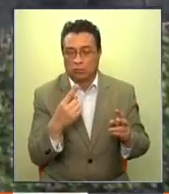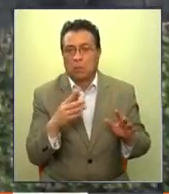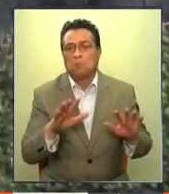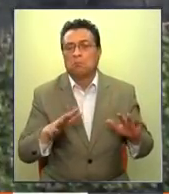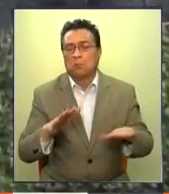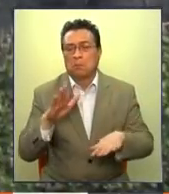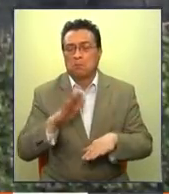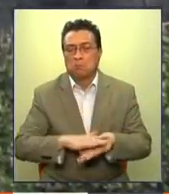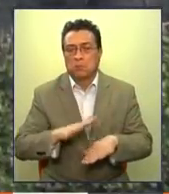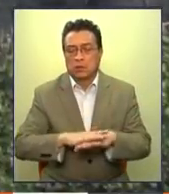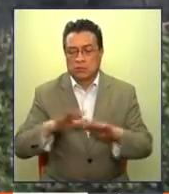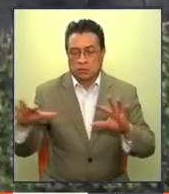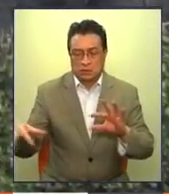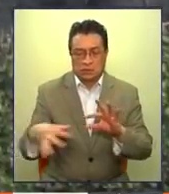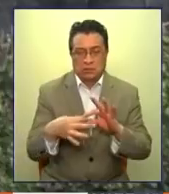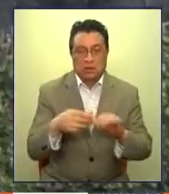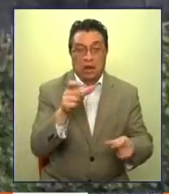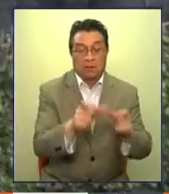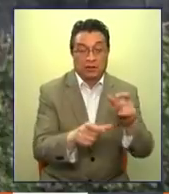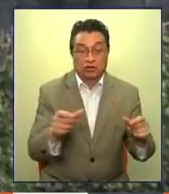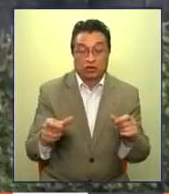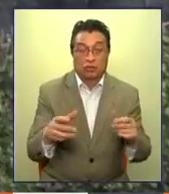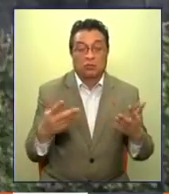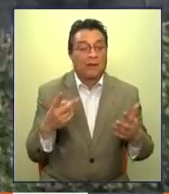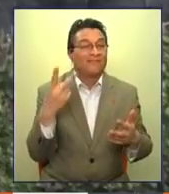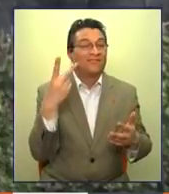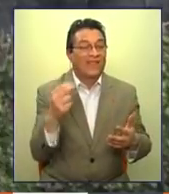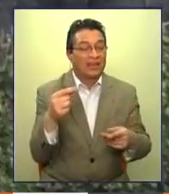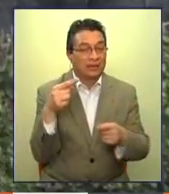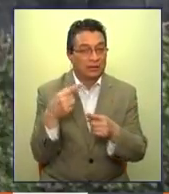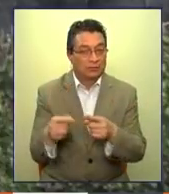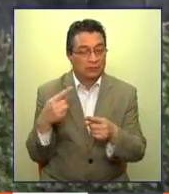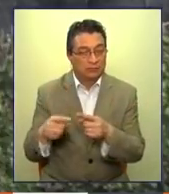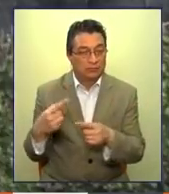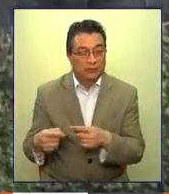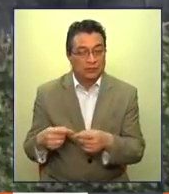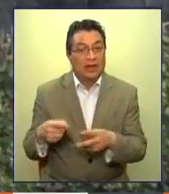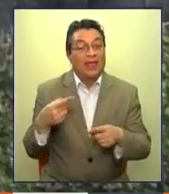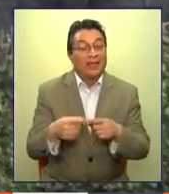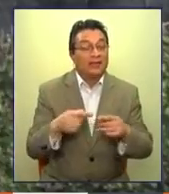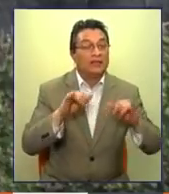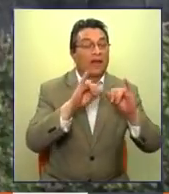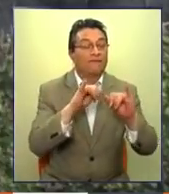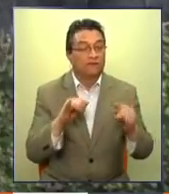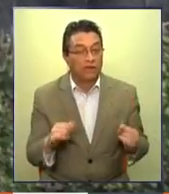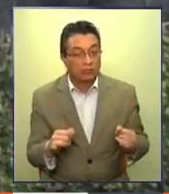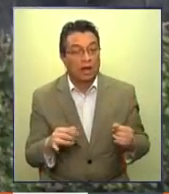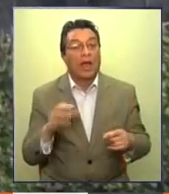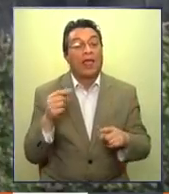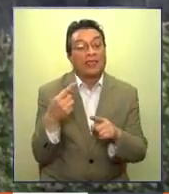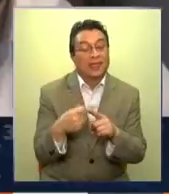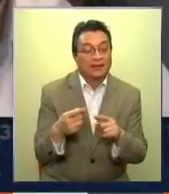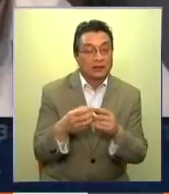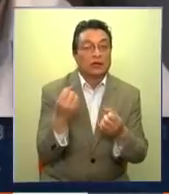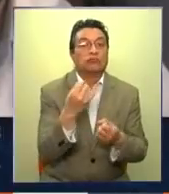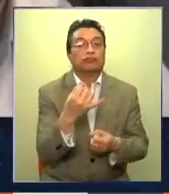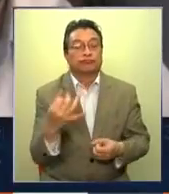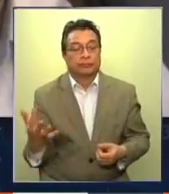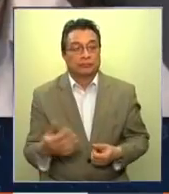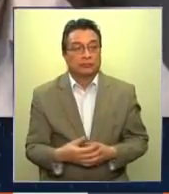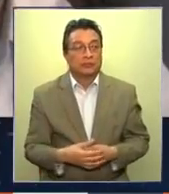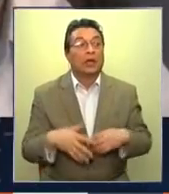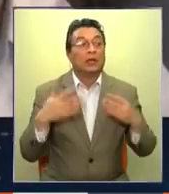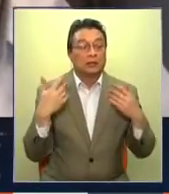la vinculación de estas personas con 20 delitos en distintas modalidades, en distintas cantidades. Empiezan a